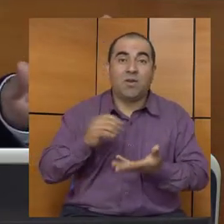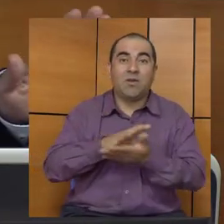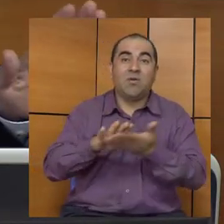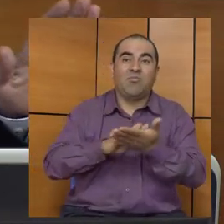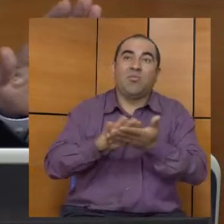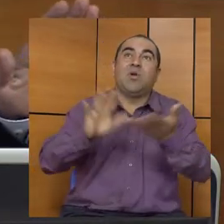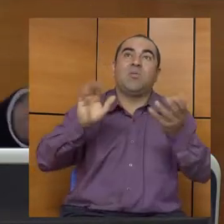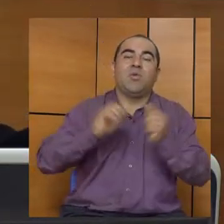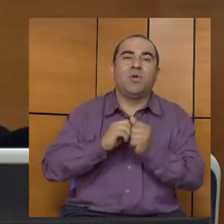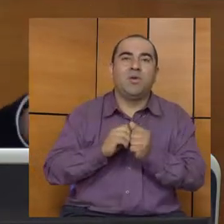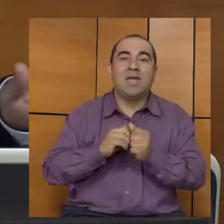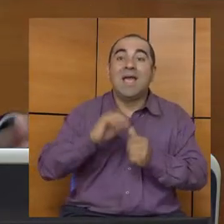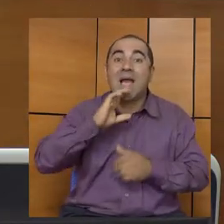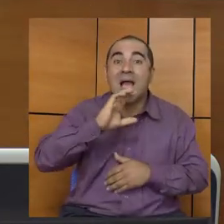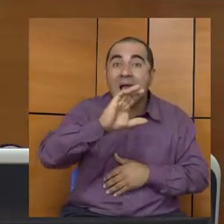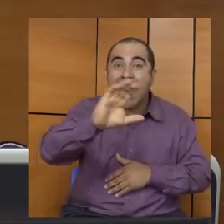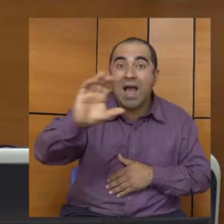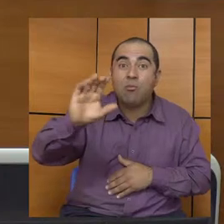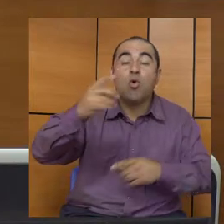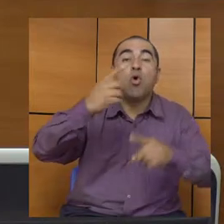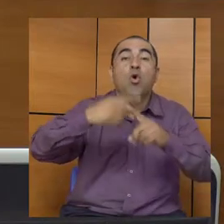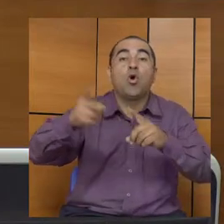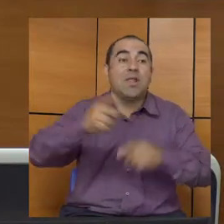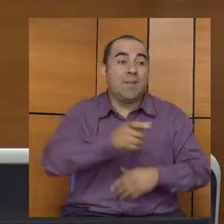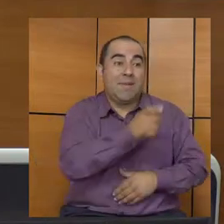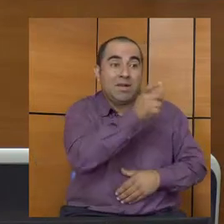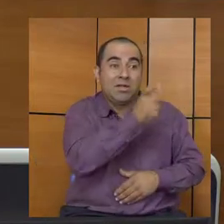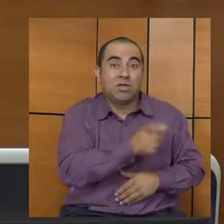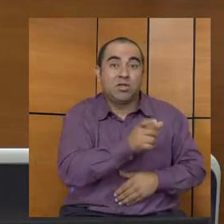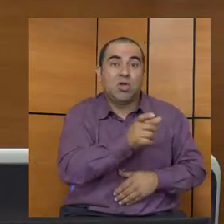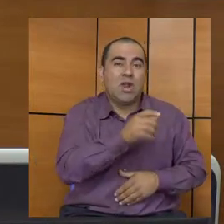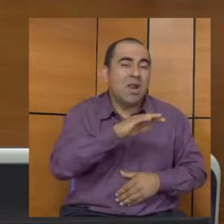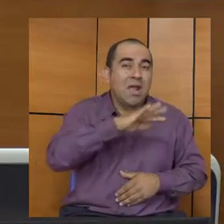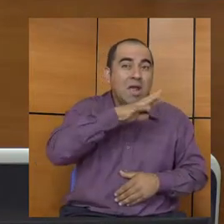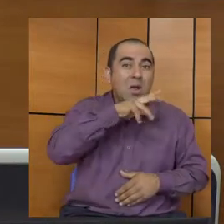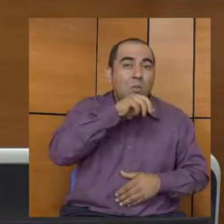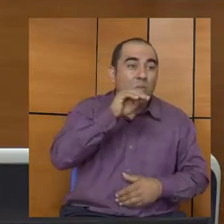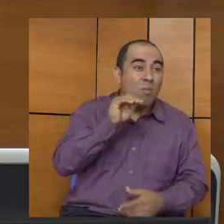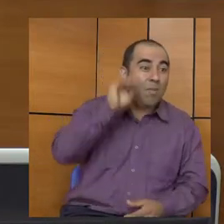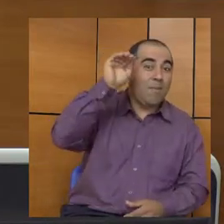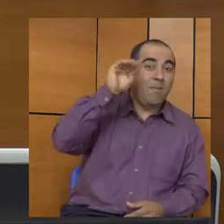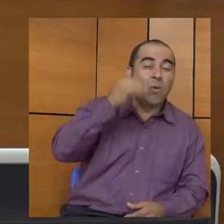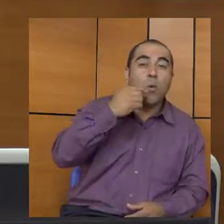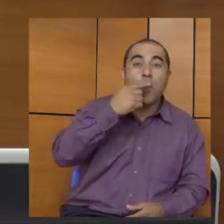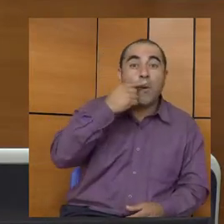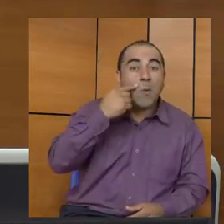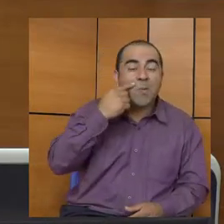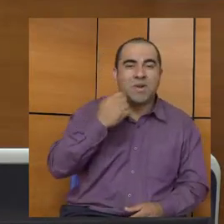zona rural y otra persona mayor, hombre, en una zona